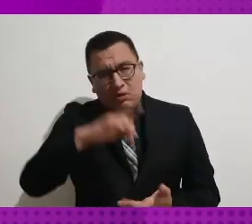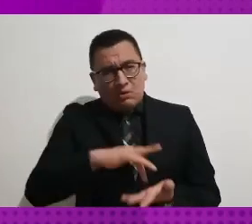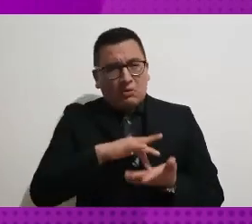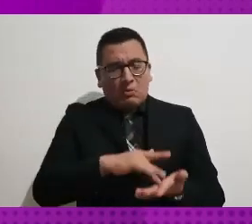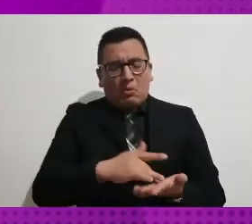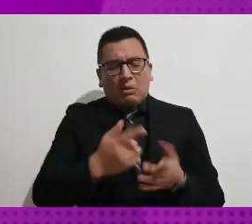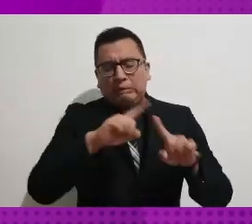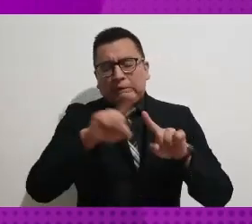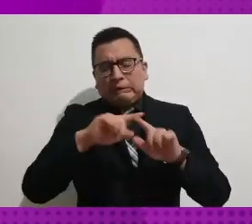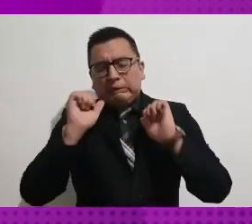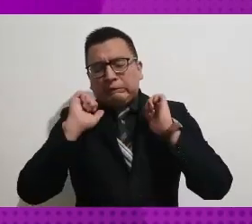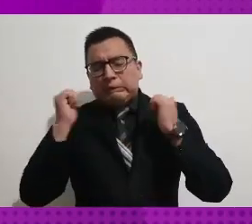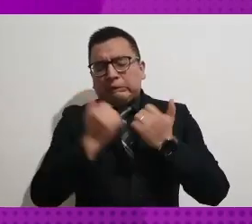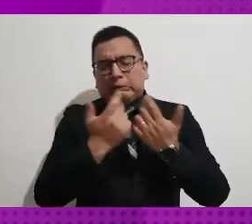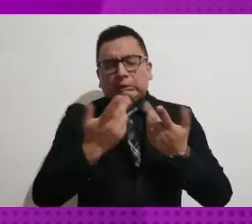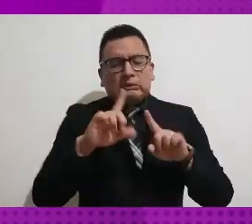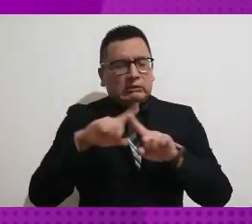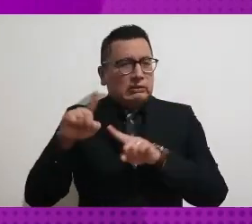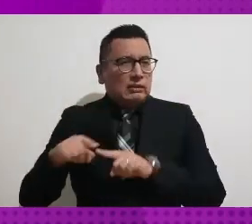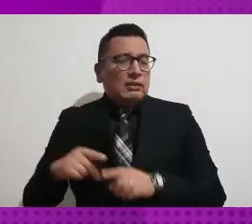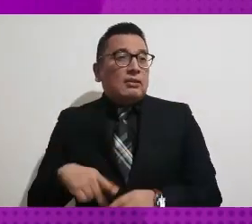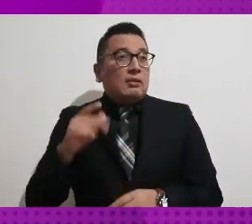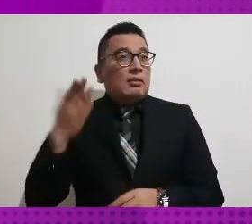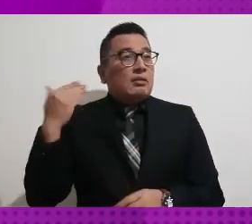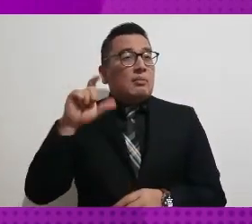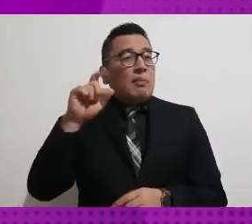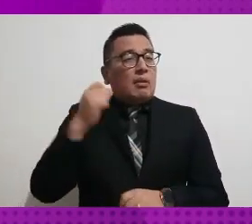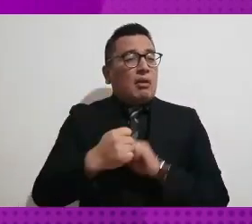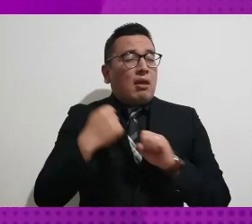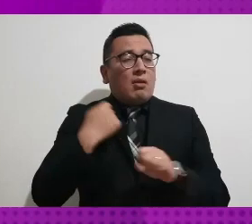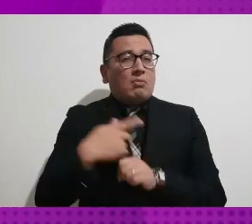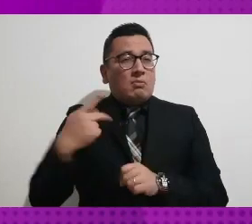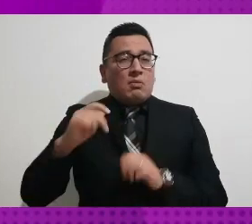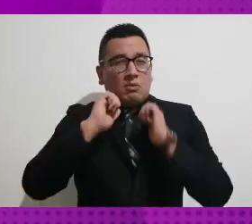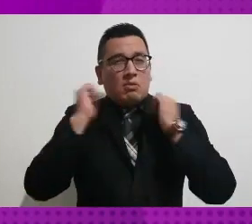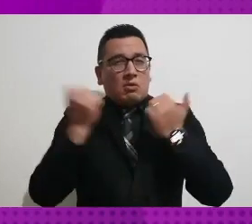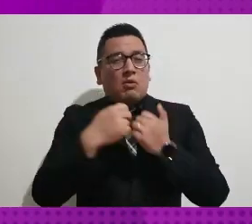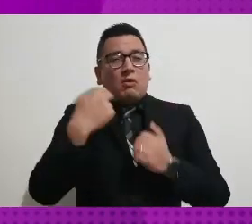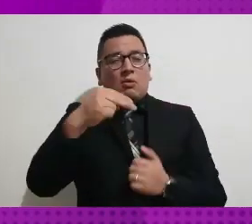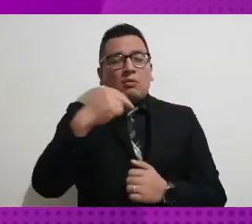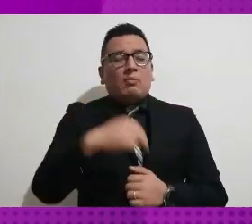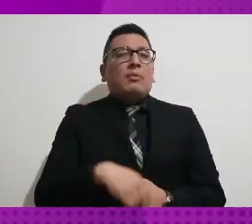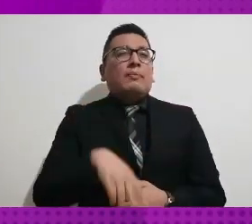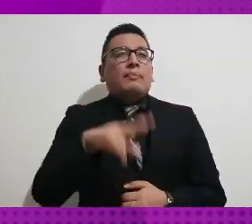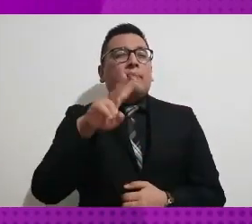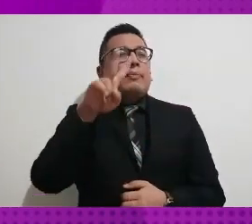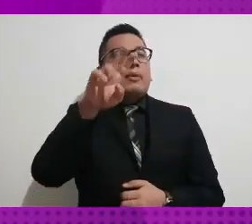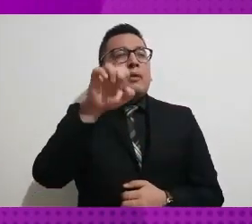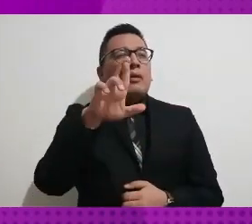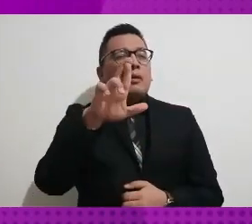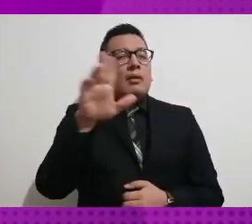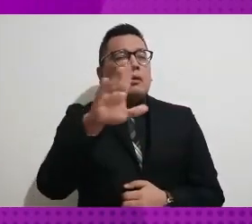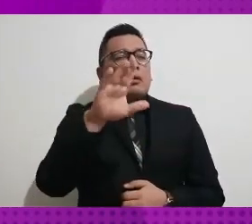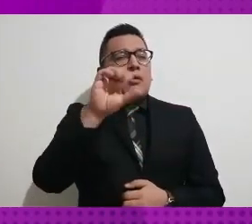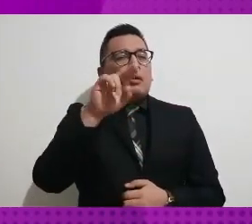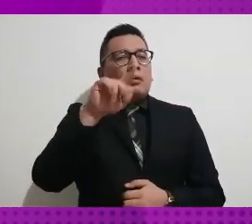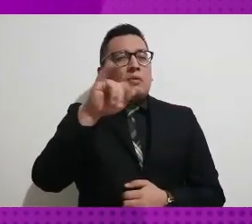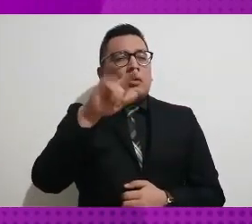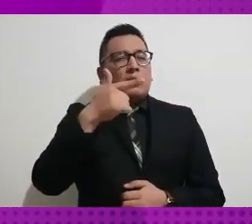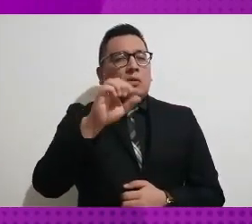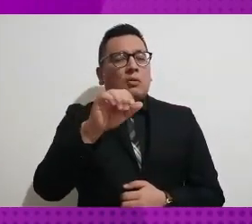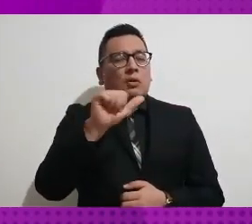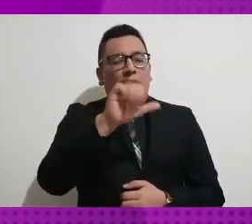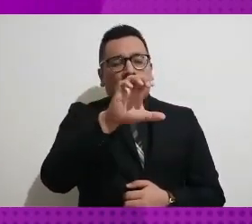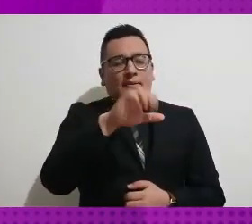organizaciones civiles y desde hace 20 años, pues ella fundó esta organización que se llama Ver Contigo AC, entonces tiene un amplio currículum. Entonces